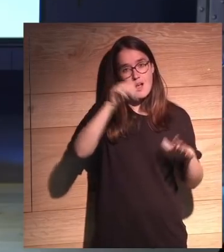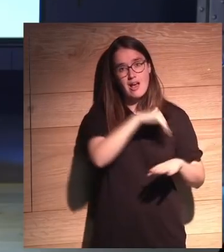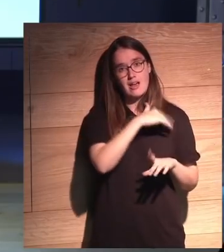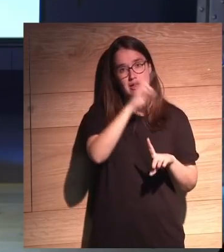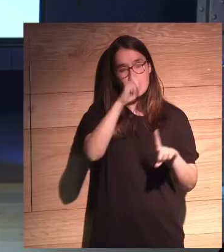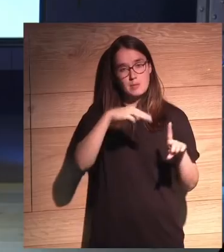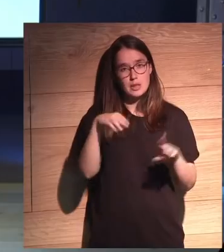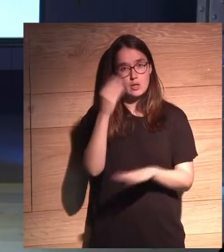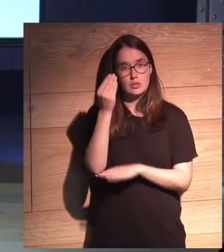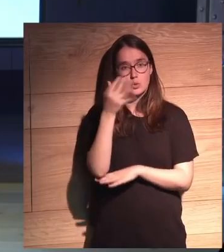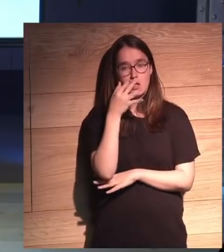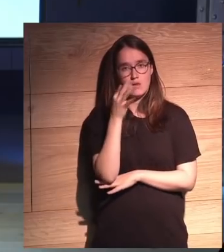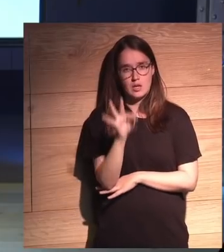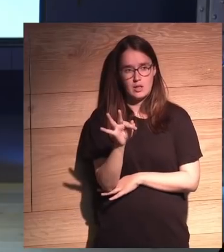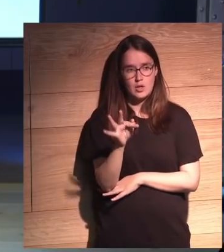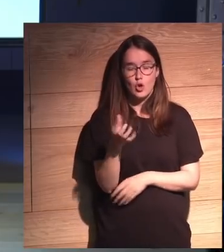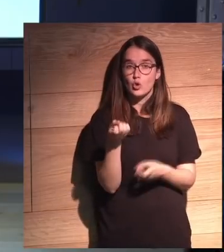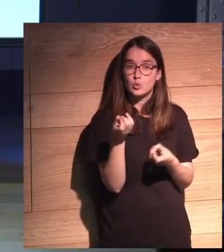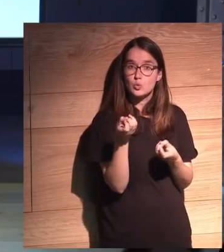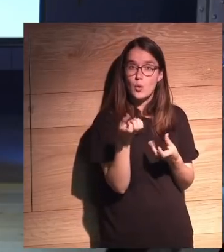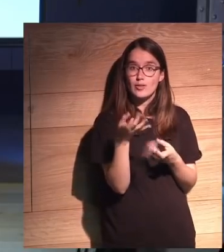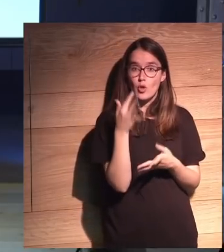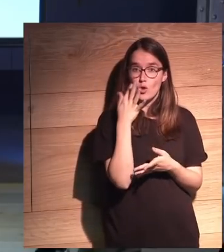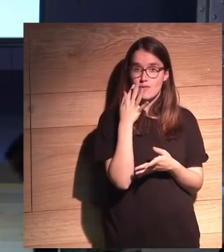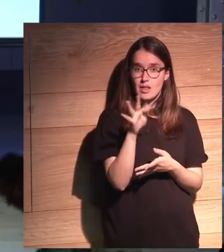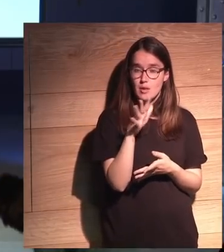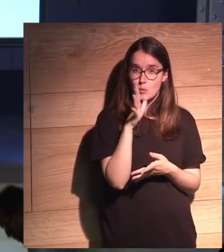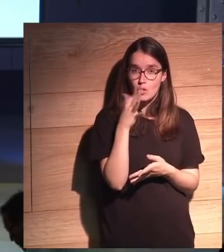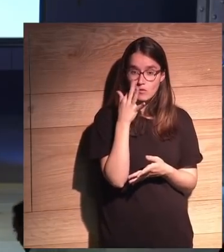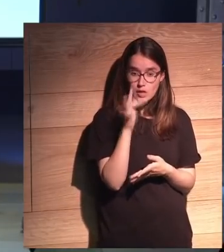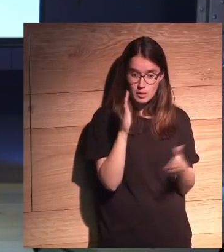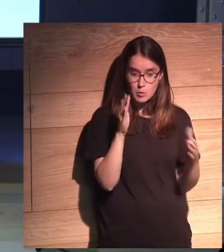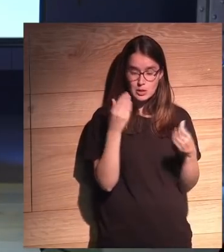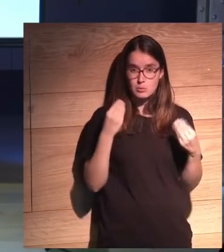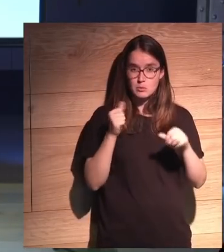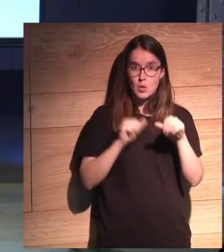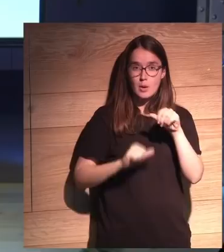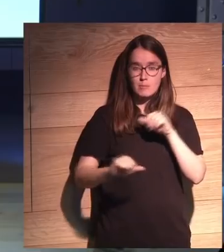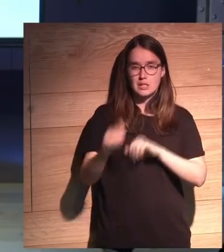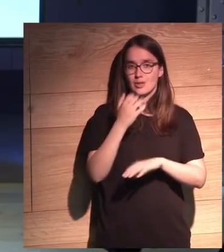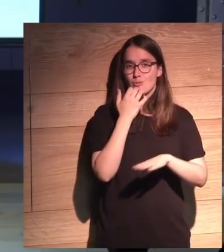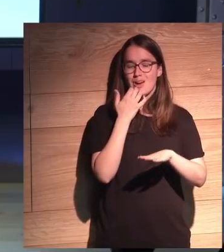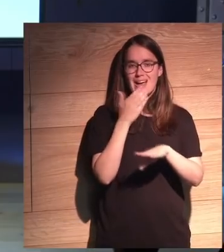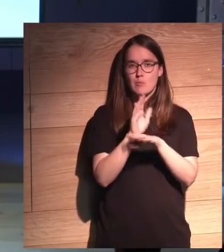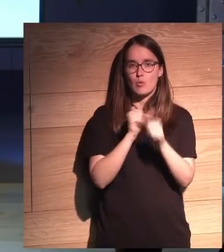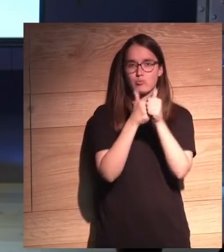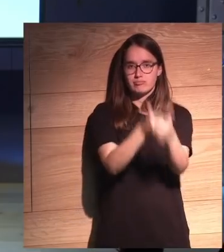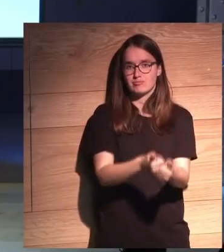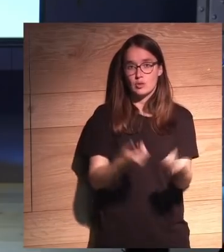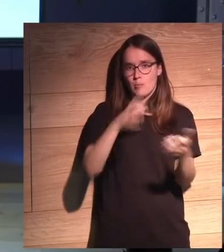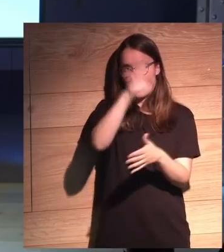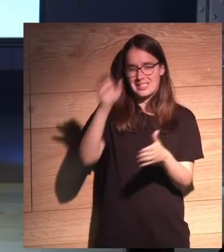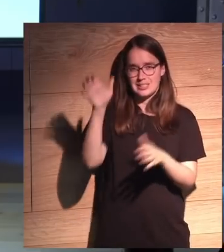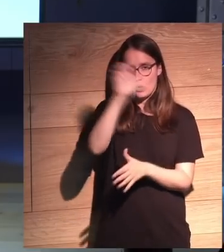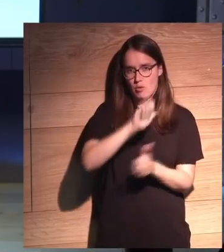y de Escultura de Francia. Os cuento lo de Francia porque Francia, a partir de ese momento, es el ejemplo a seguir en el resto de Europa.